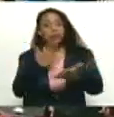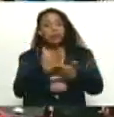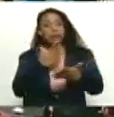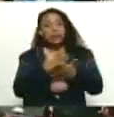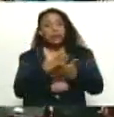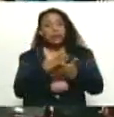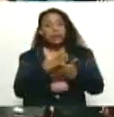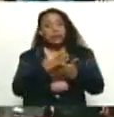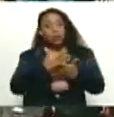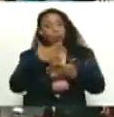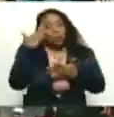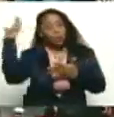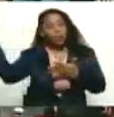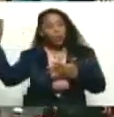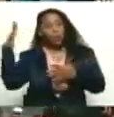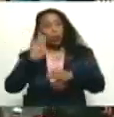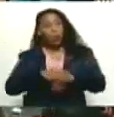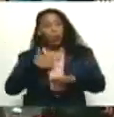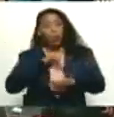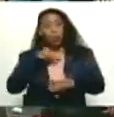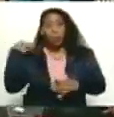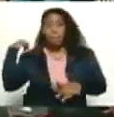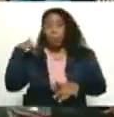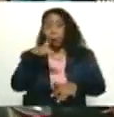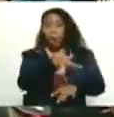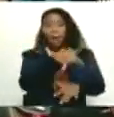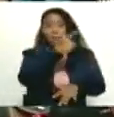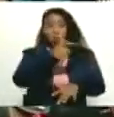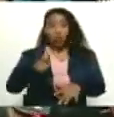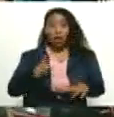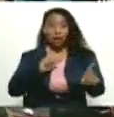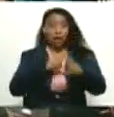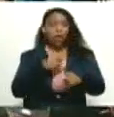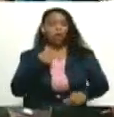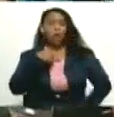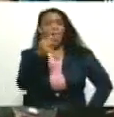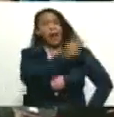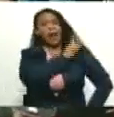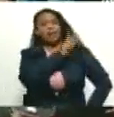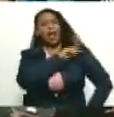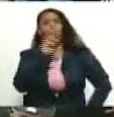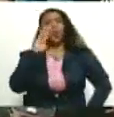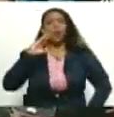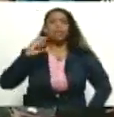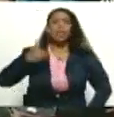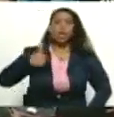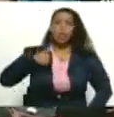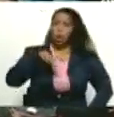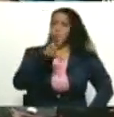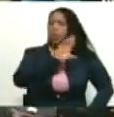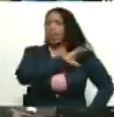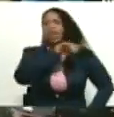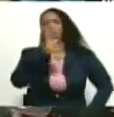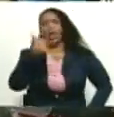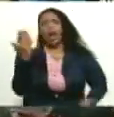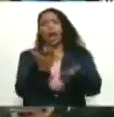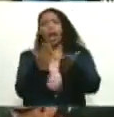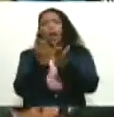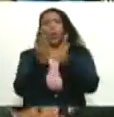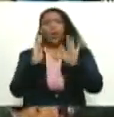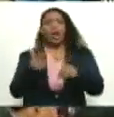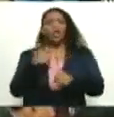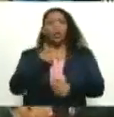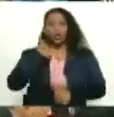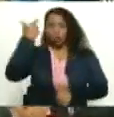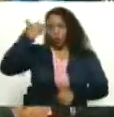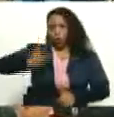emoción, porque veníamos caminando y la gente se acercaba. Yo soy jefa de VCH, yo soy la directora del colegio, yo soy el, qué